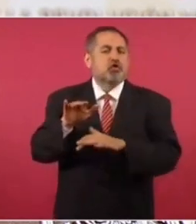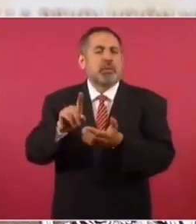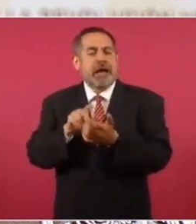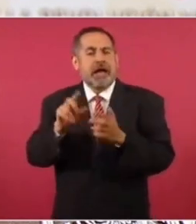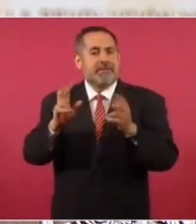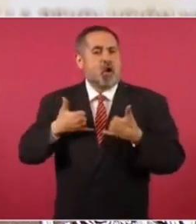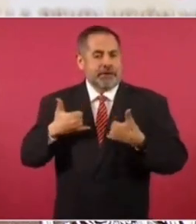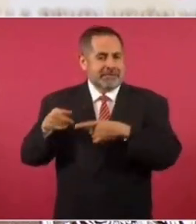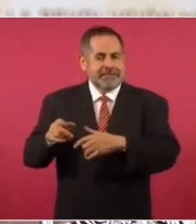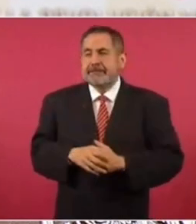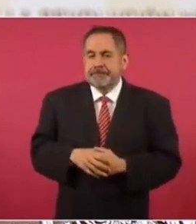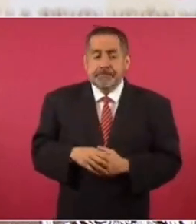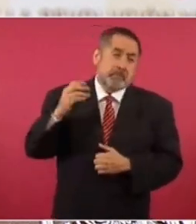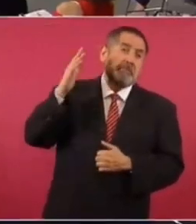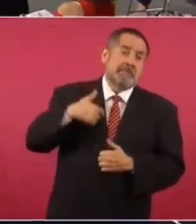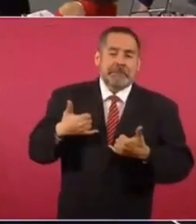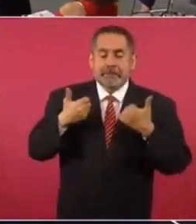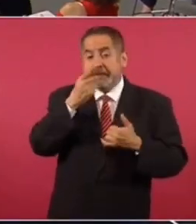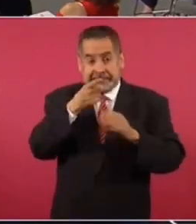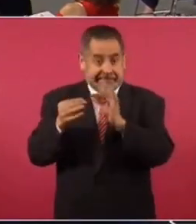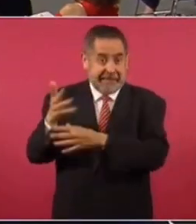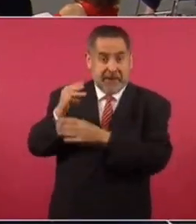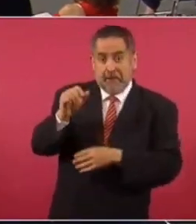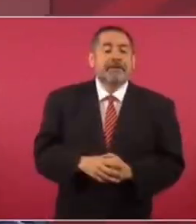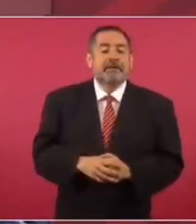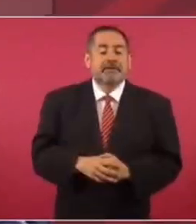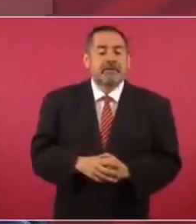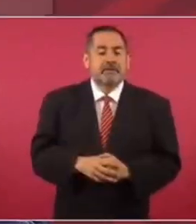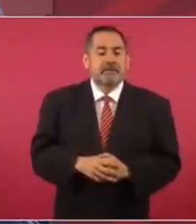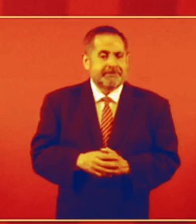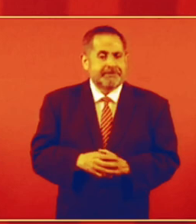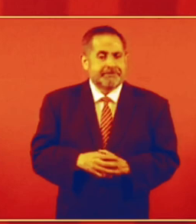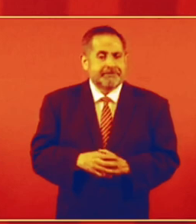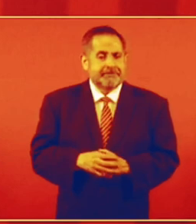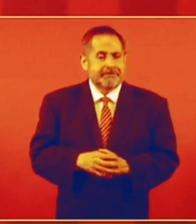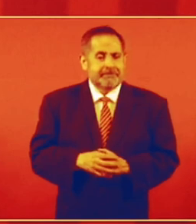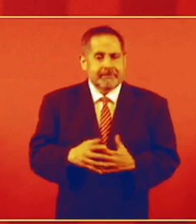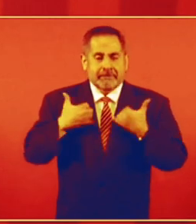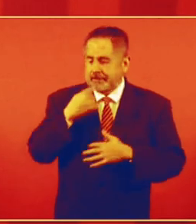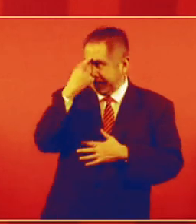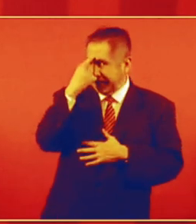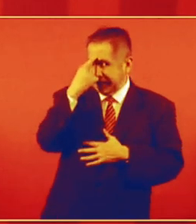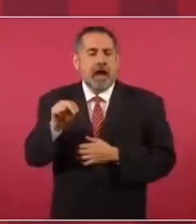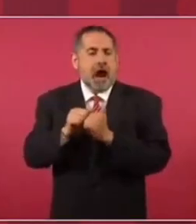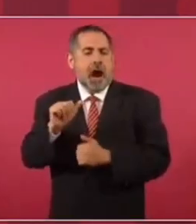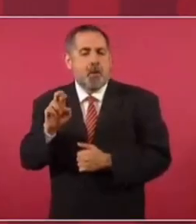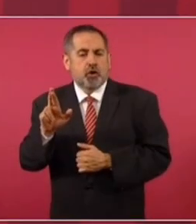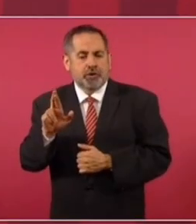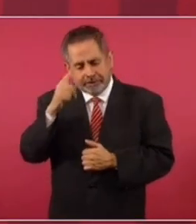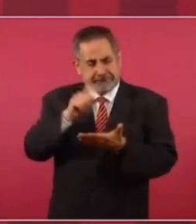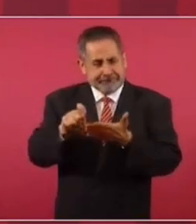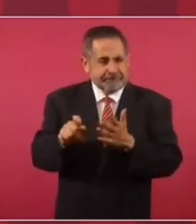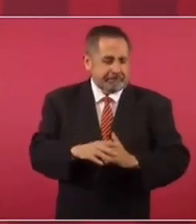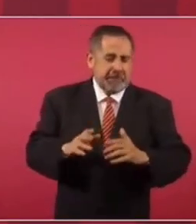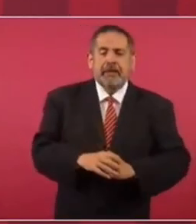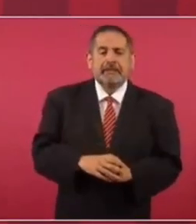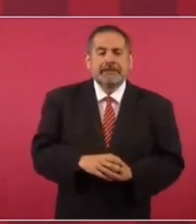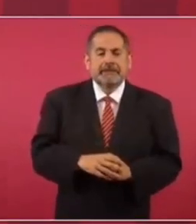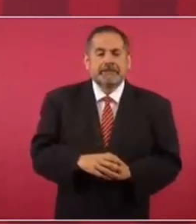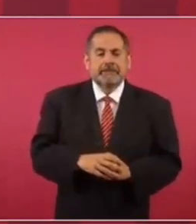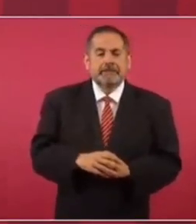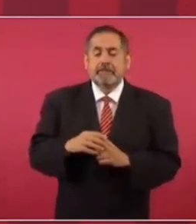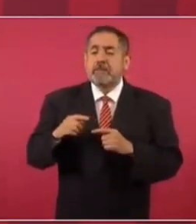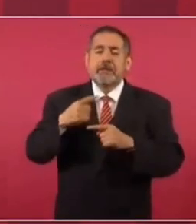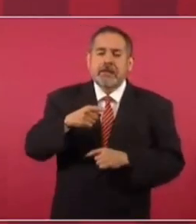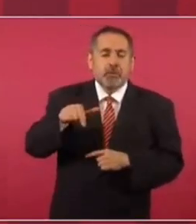jóvenes. Cuando uno está joven, dice que cuando uno está joven, hace uno sexo con amor, dice Benedetti. Ya cuando